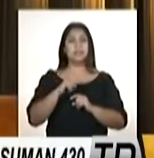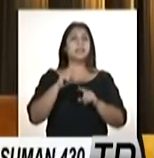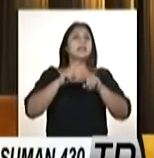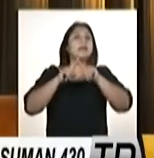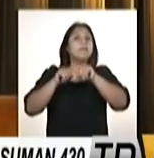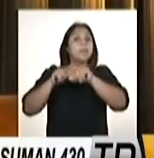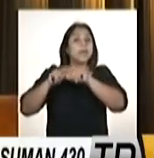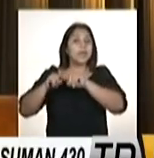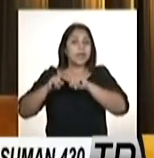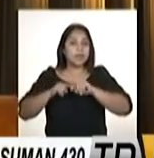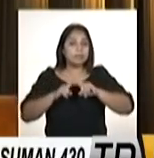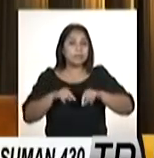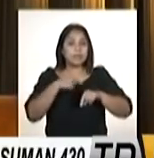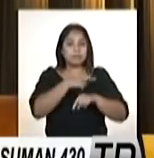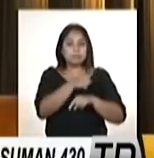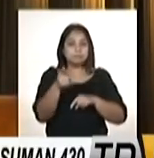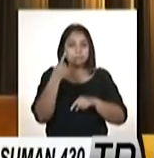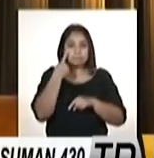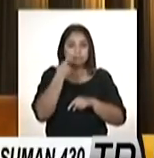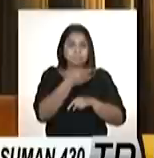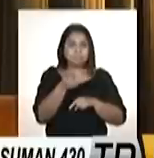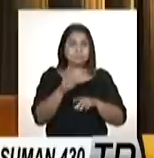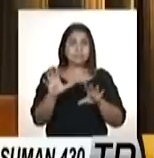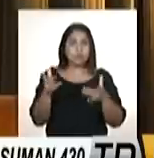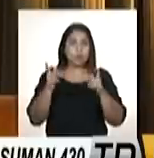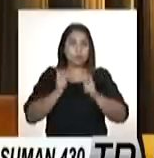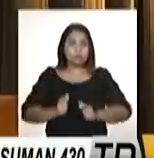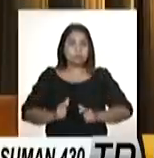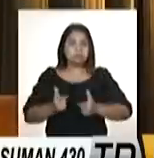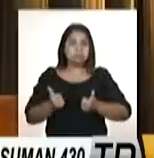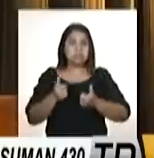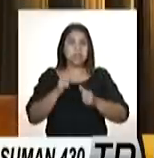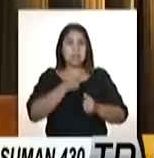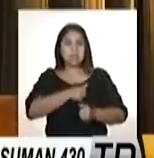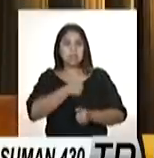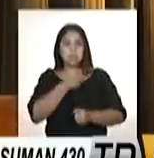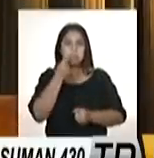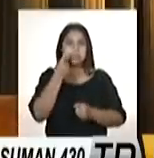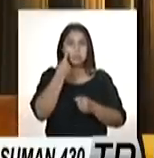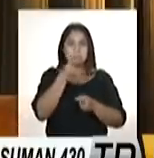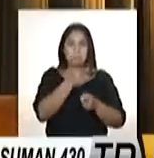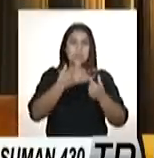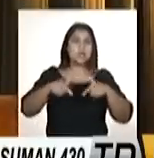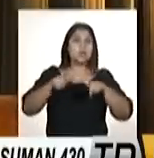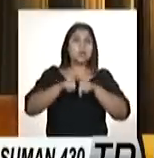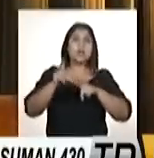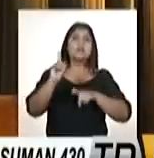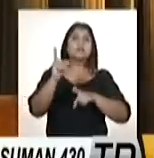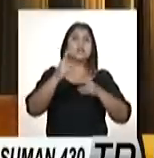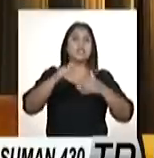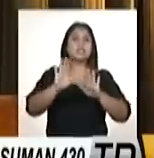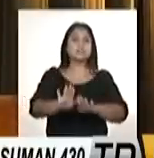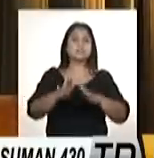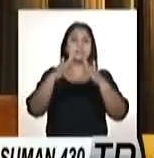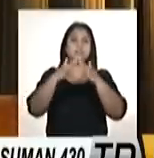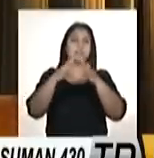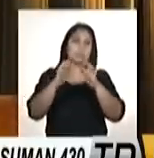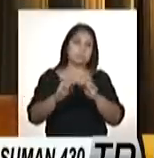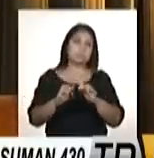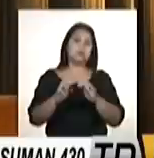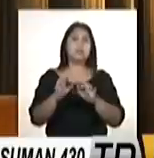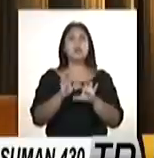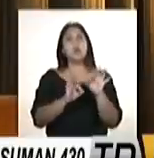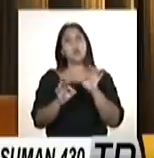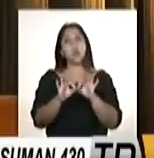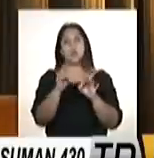del comportamiento de lo que haya sido la persona que resultó infectada, el lugar en el que se encuentre, y sobre todo la